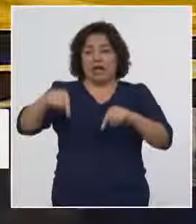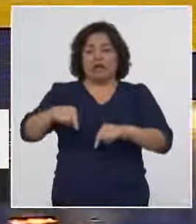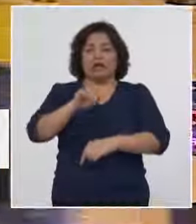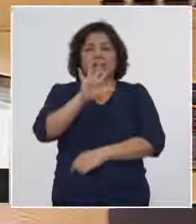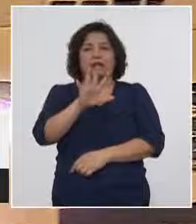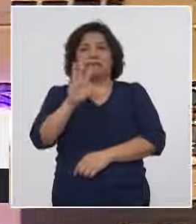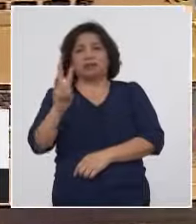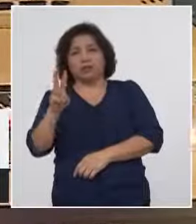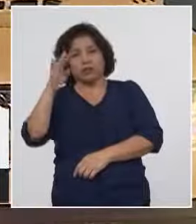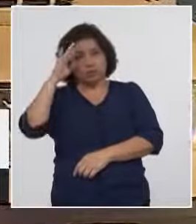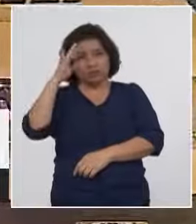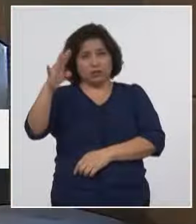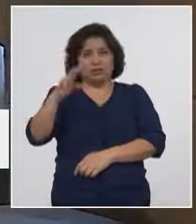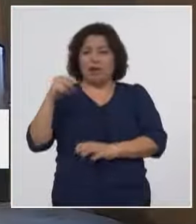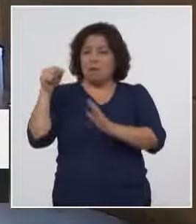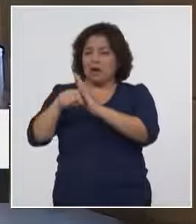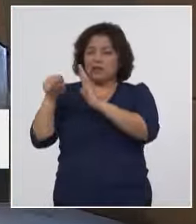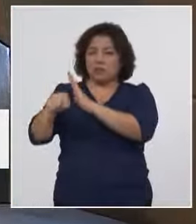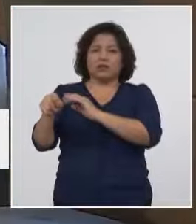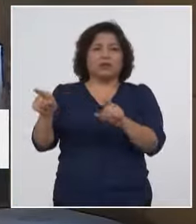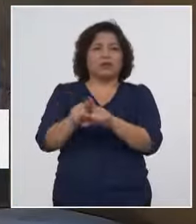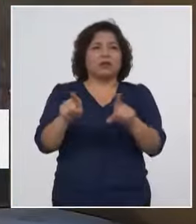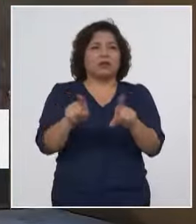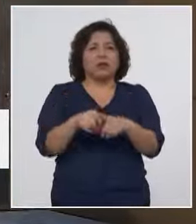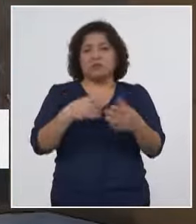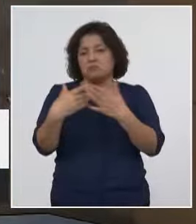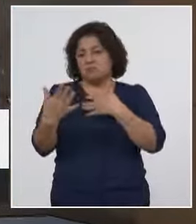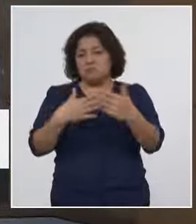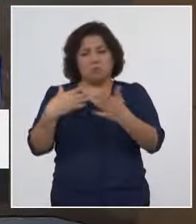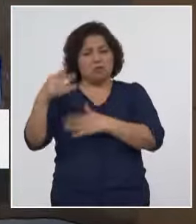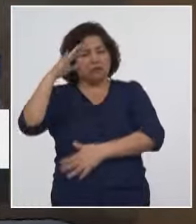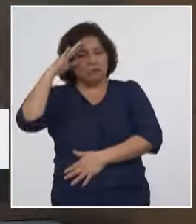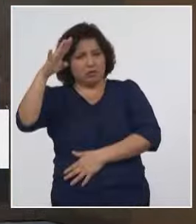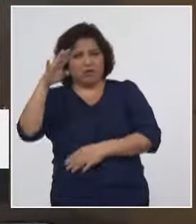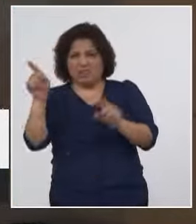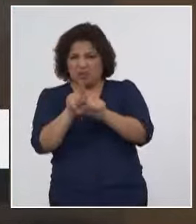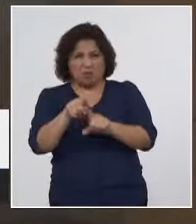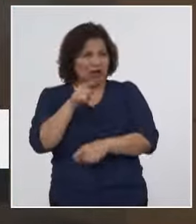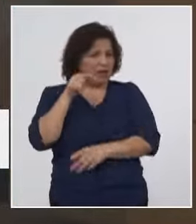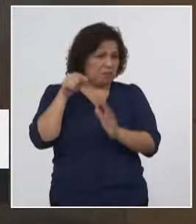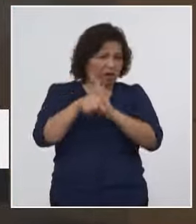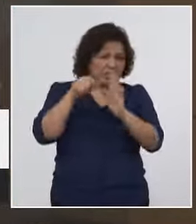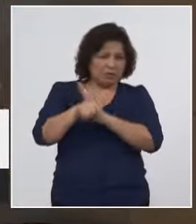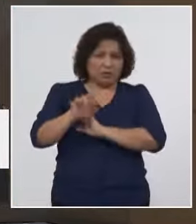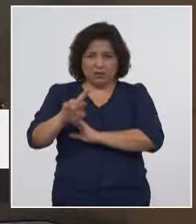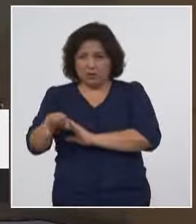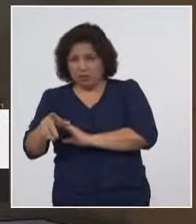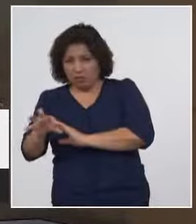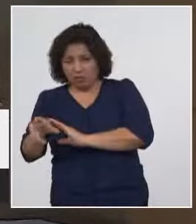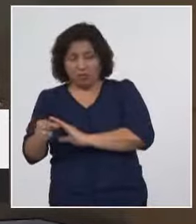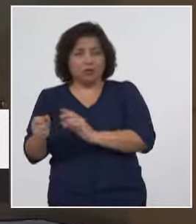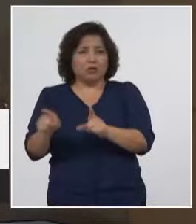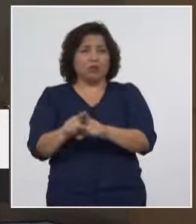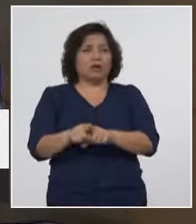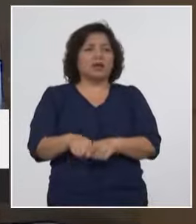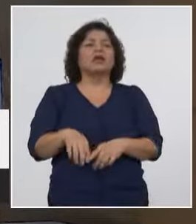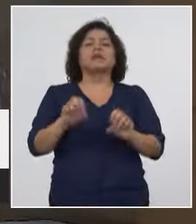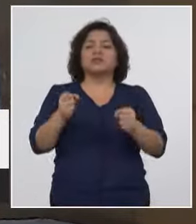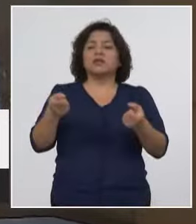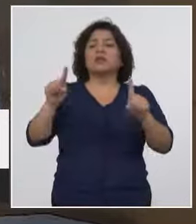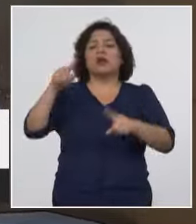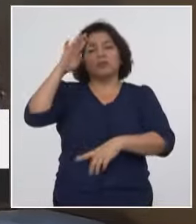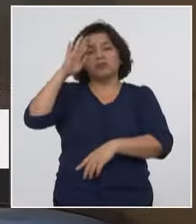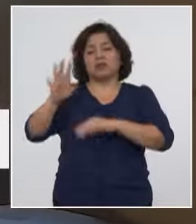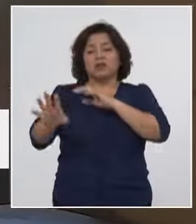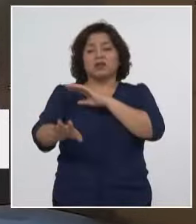y en su casa las policías matan igual. Pese a la presencia policial, los delitos continúan por aquí. Claro, pero a la hora que se van a la